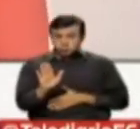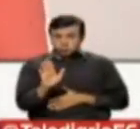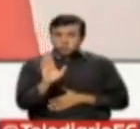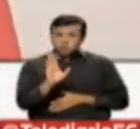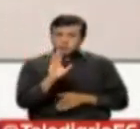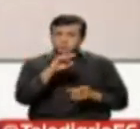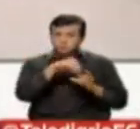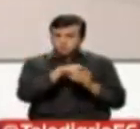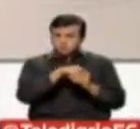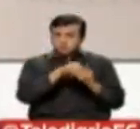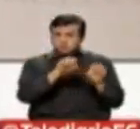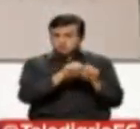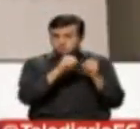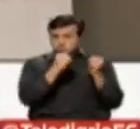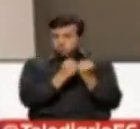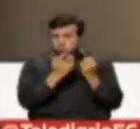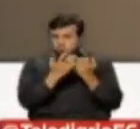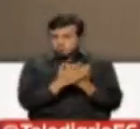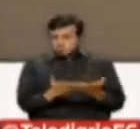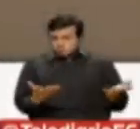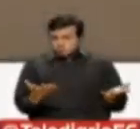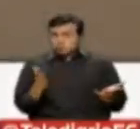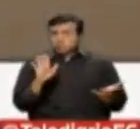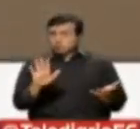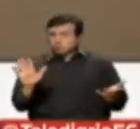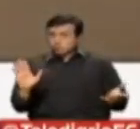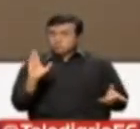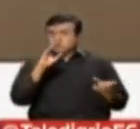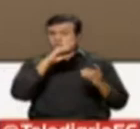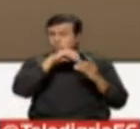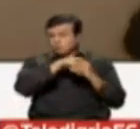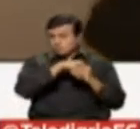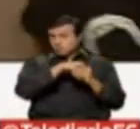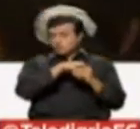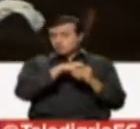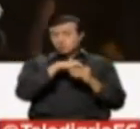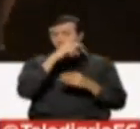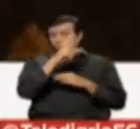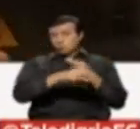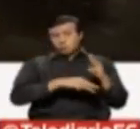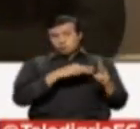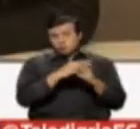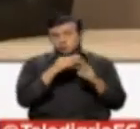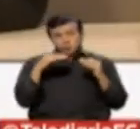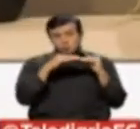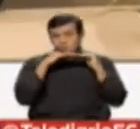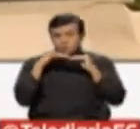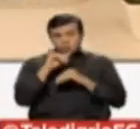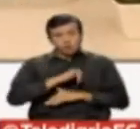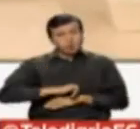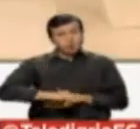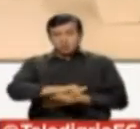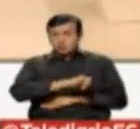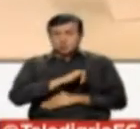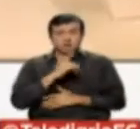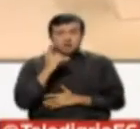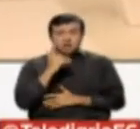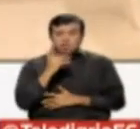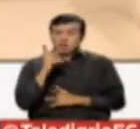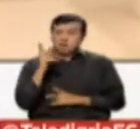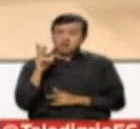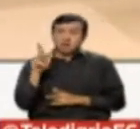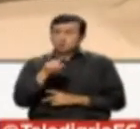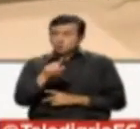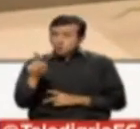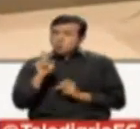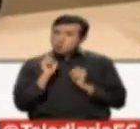integrarse en la sociedad a ser parte del mundo como cualquier otra persona que no se les niegue a ellos